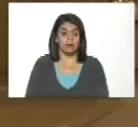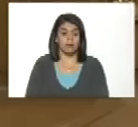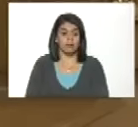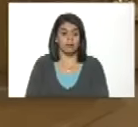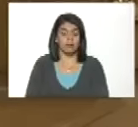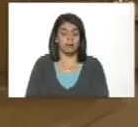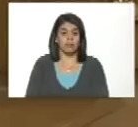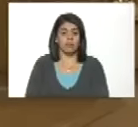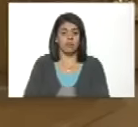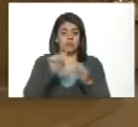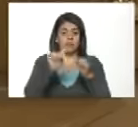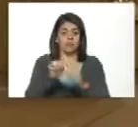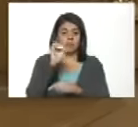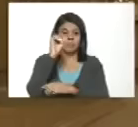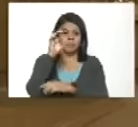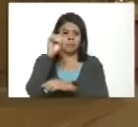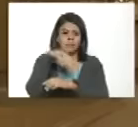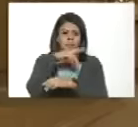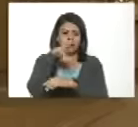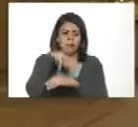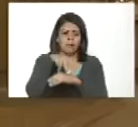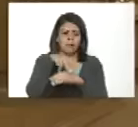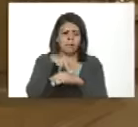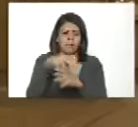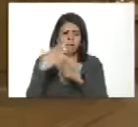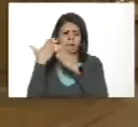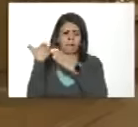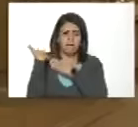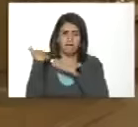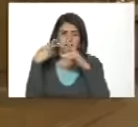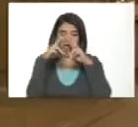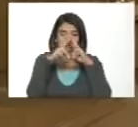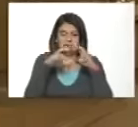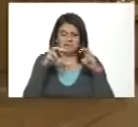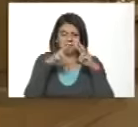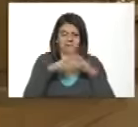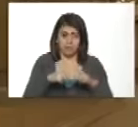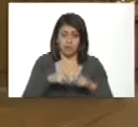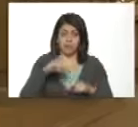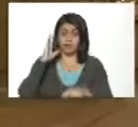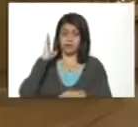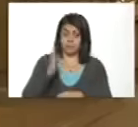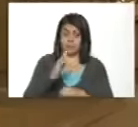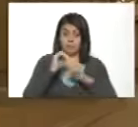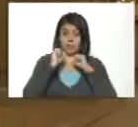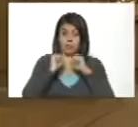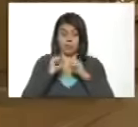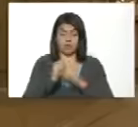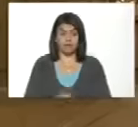que esta Asamblea Nacional asuma una investigación severa,